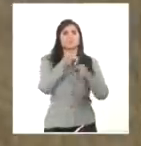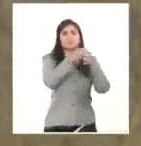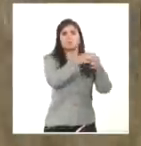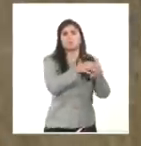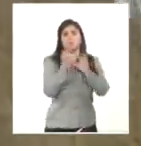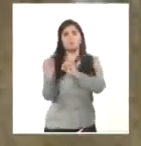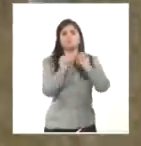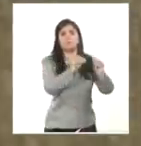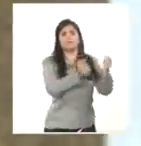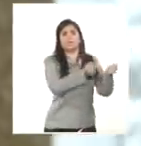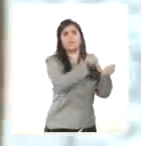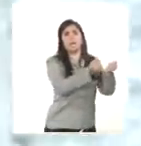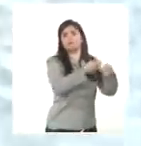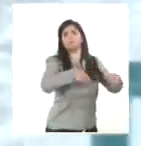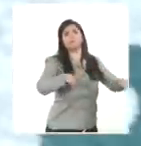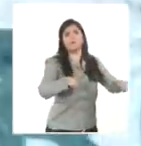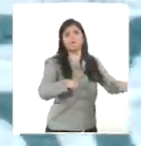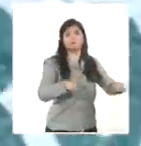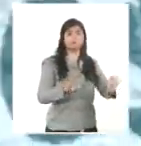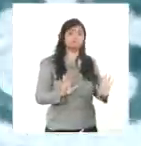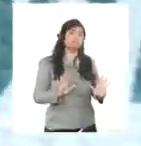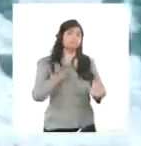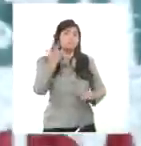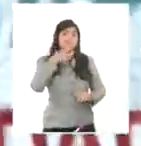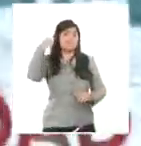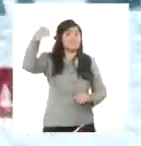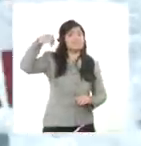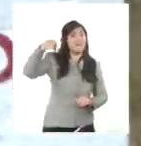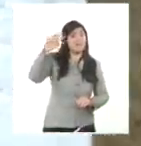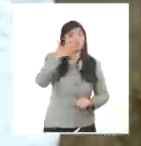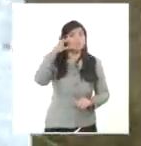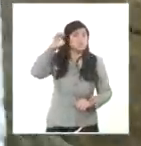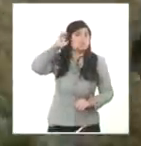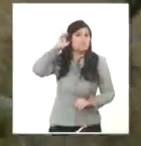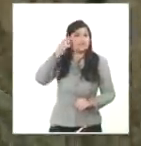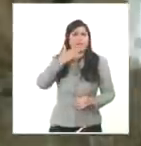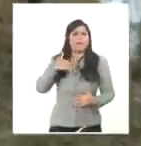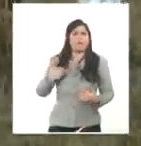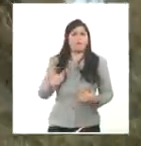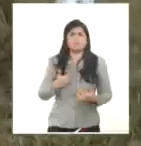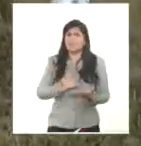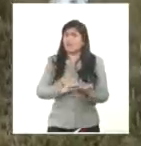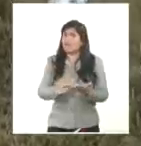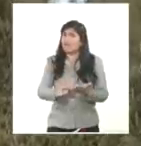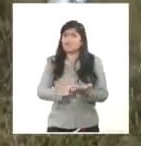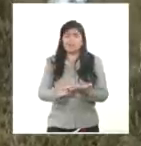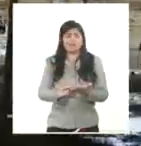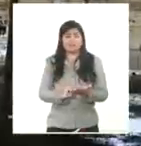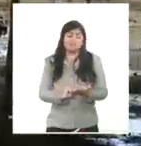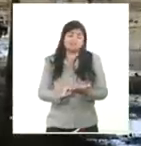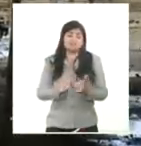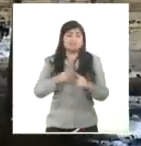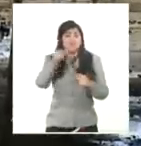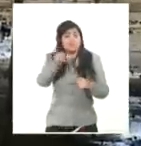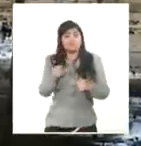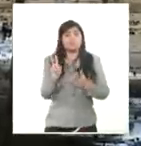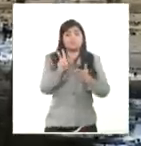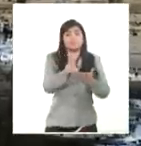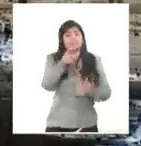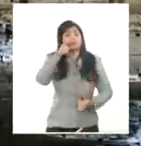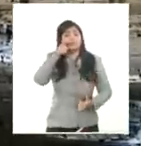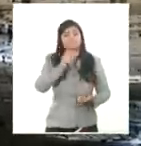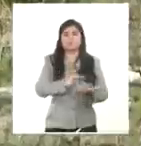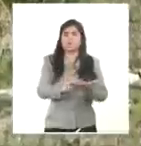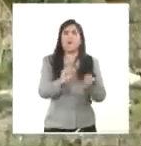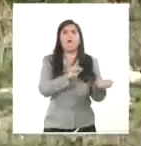sido una de las entidades vulneradas. Aquí se registró un crecimiento de estos hechos en 2022, con 85 casos más que